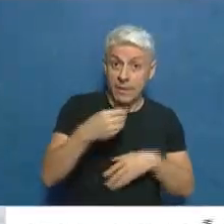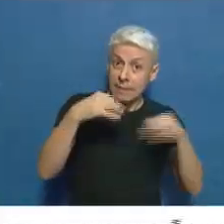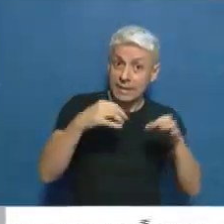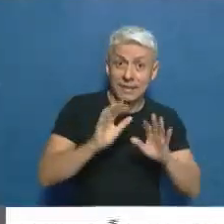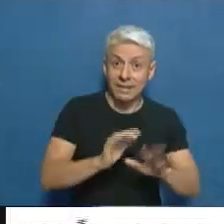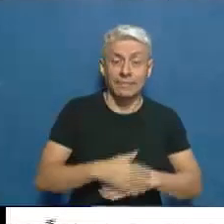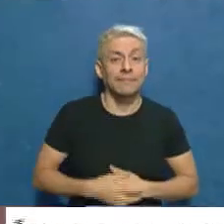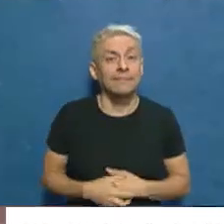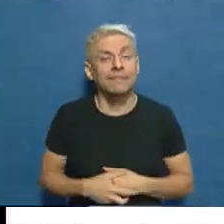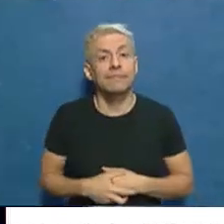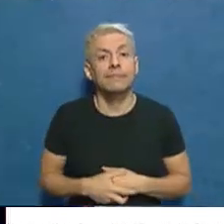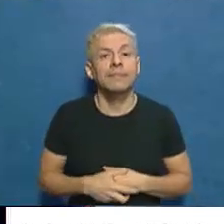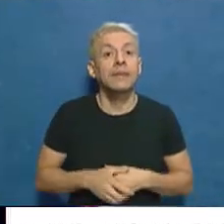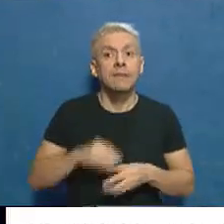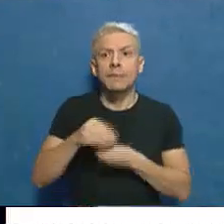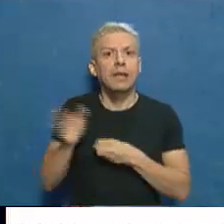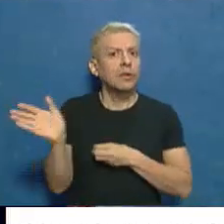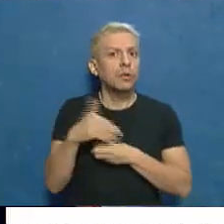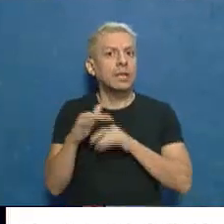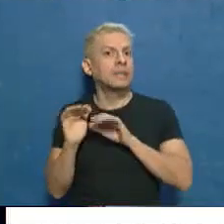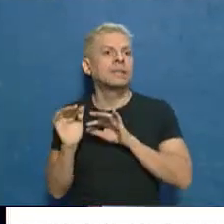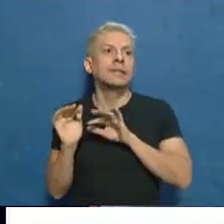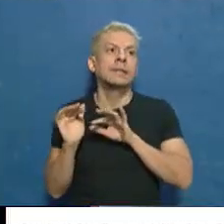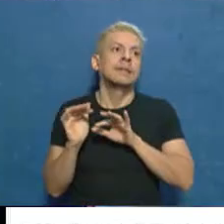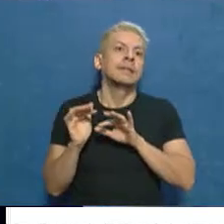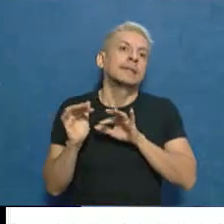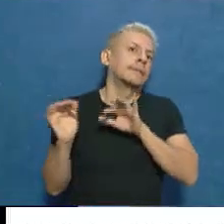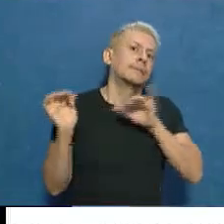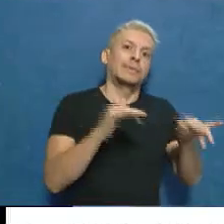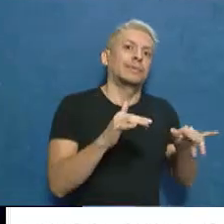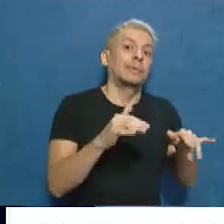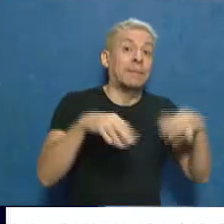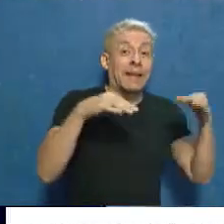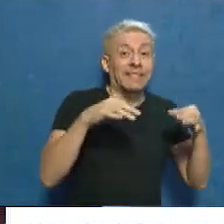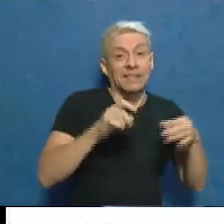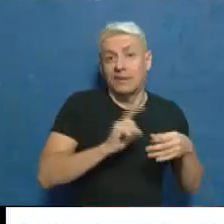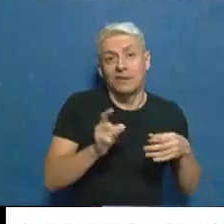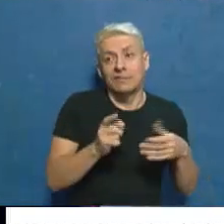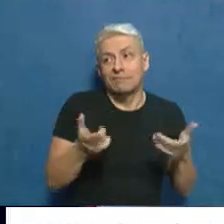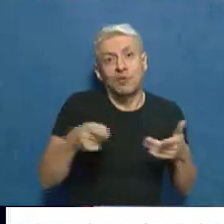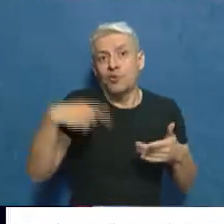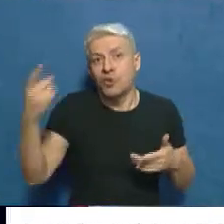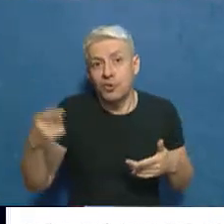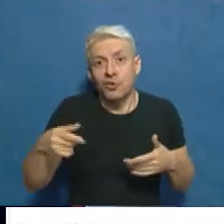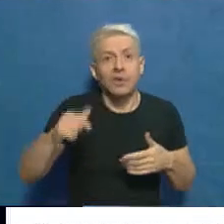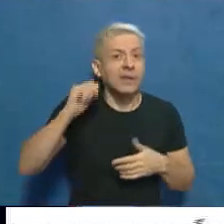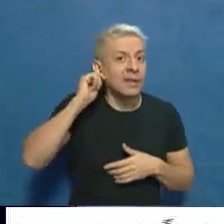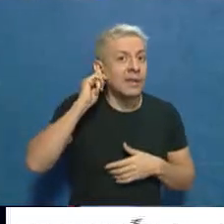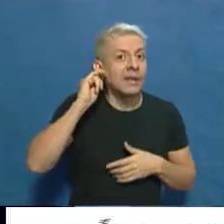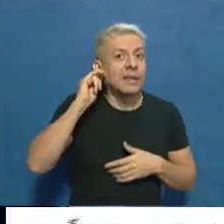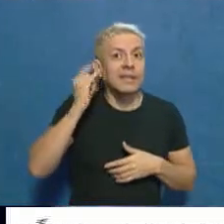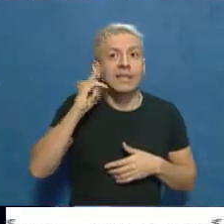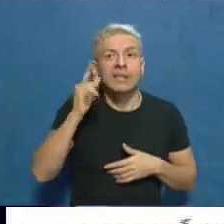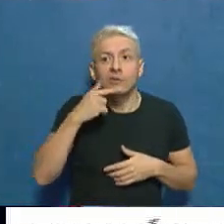milanesas. Cuando va toda la familia, no podemos comer milanesas. Lo tenemos que conformar con un guiso o un